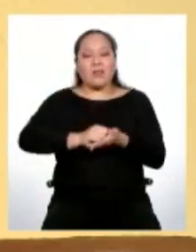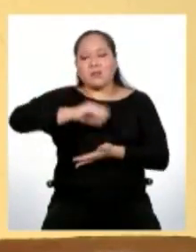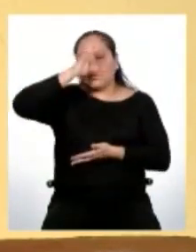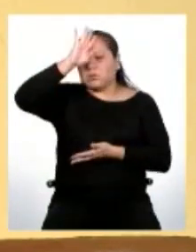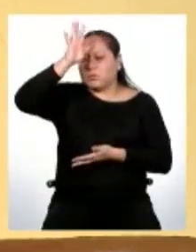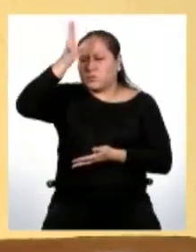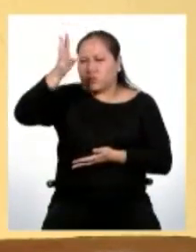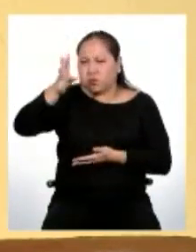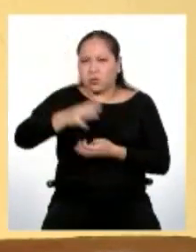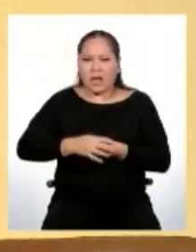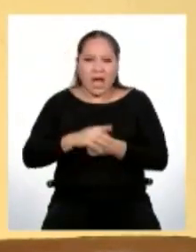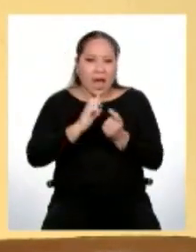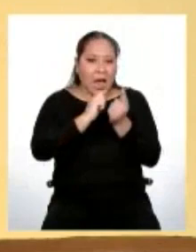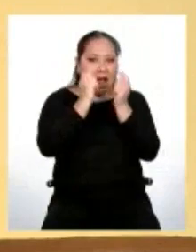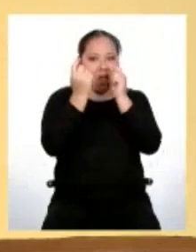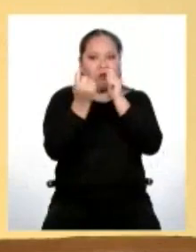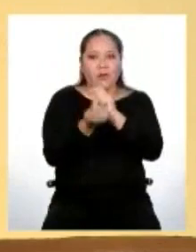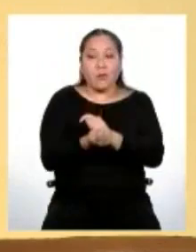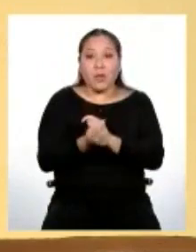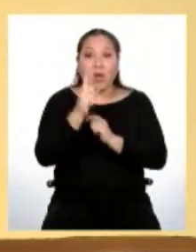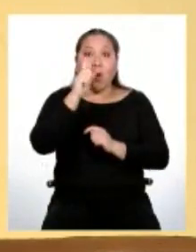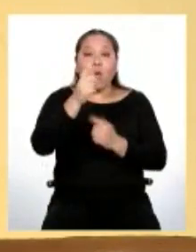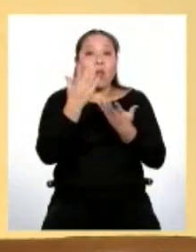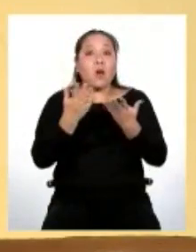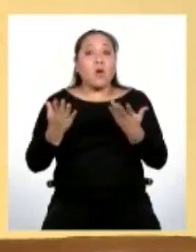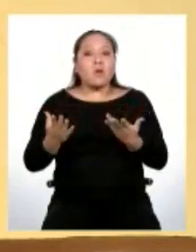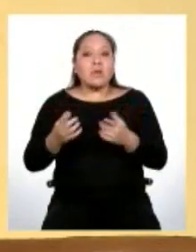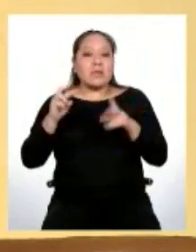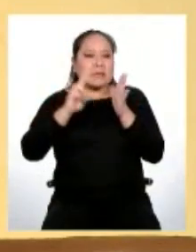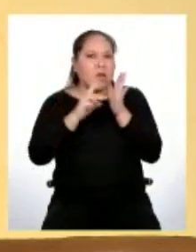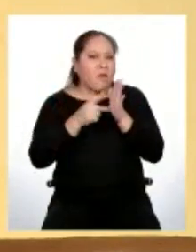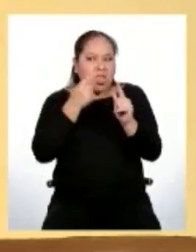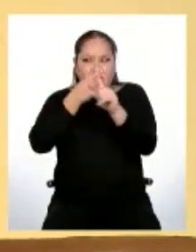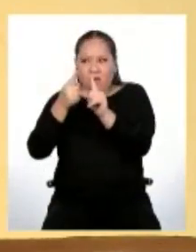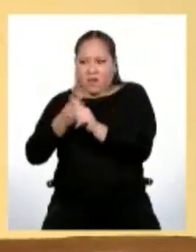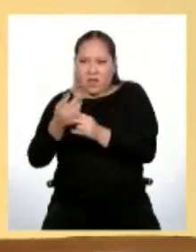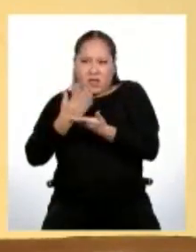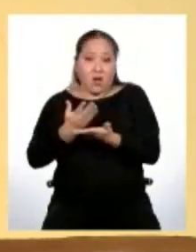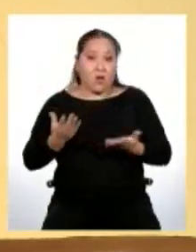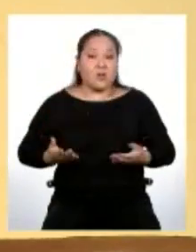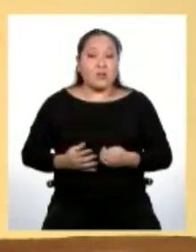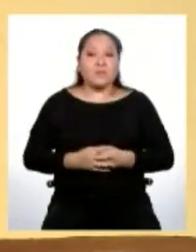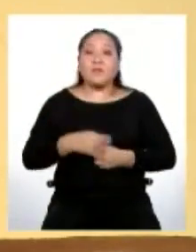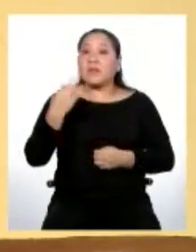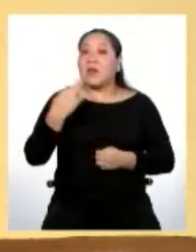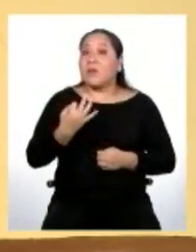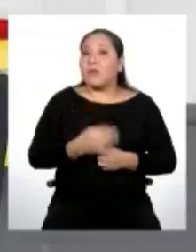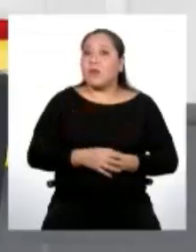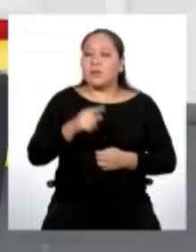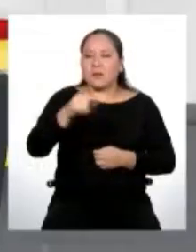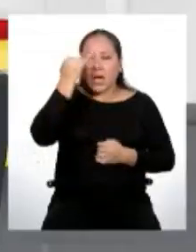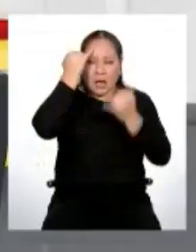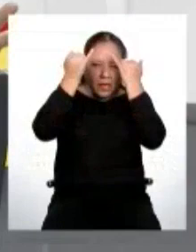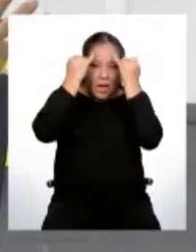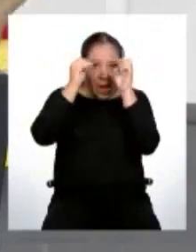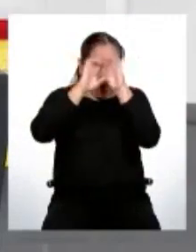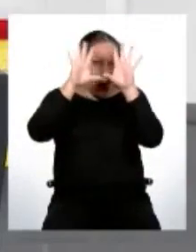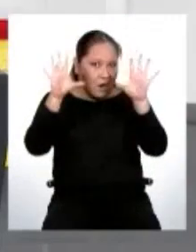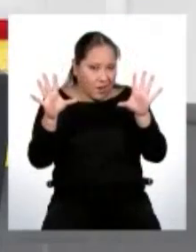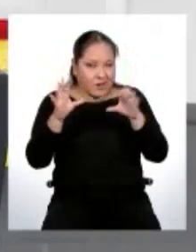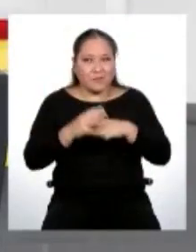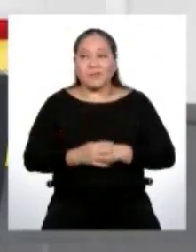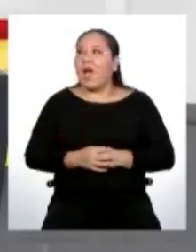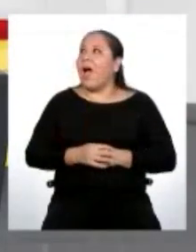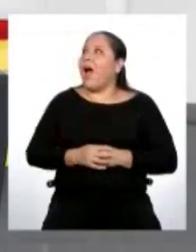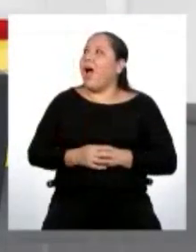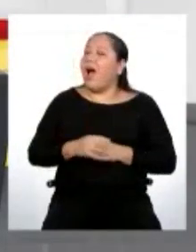transformar, de que un solo objeto signifique varias cosas distintas, siempre y cuando haya una lógica. Me encanta. Dios,